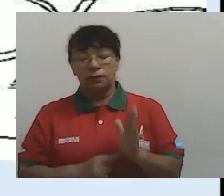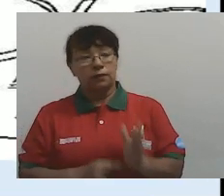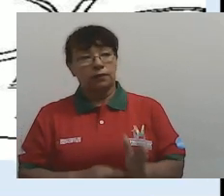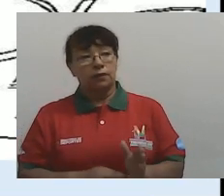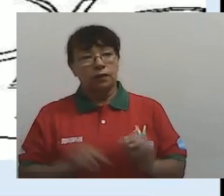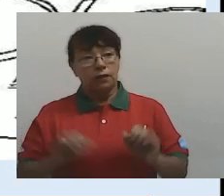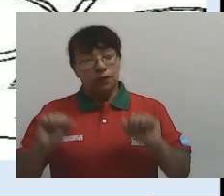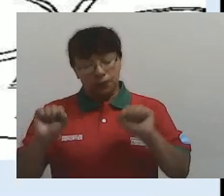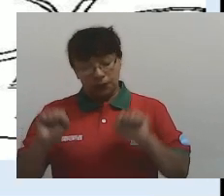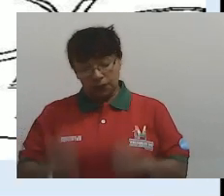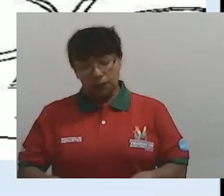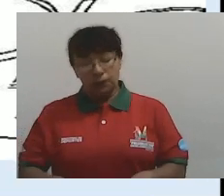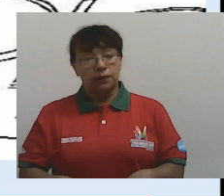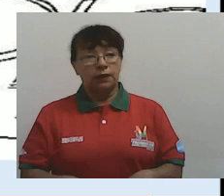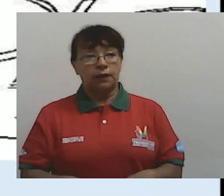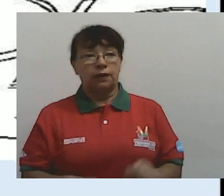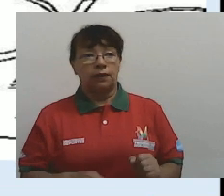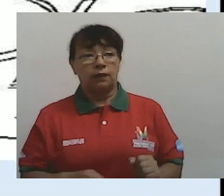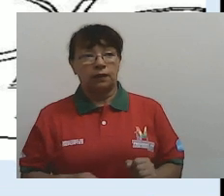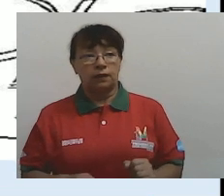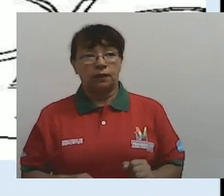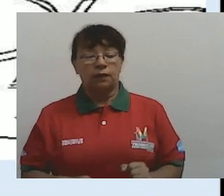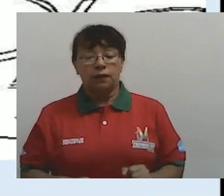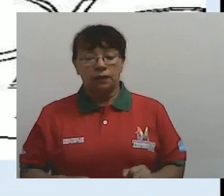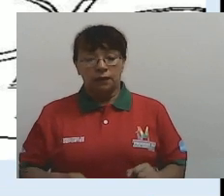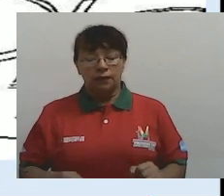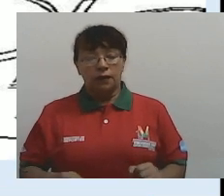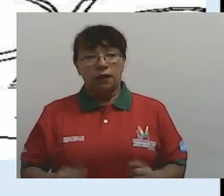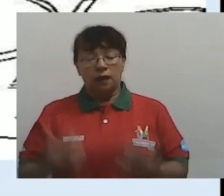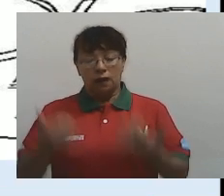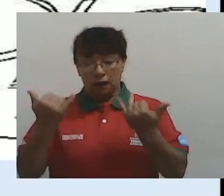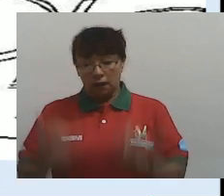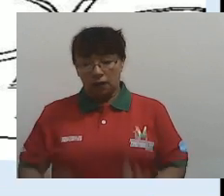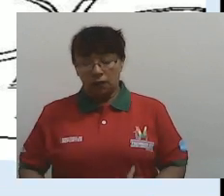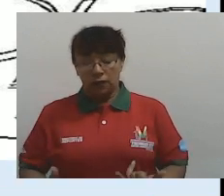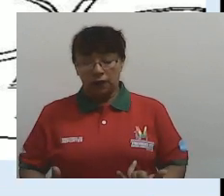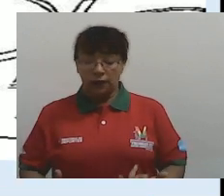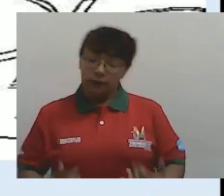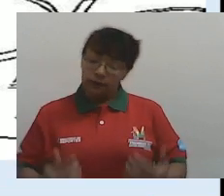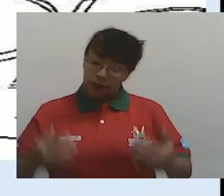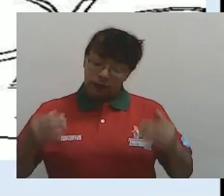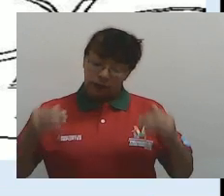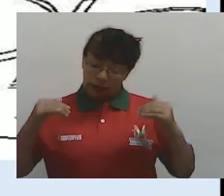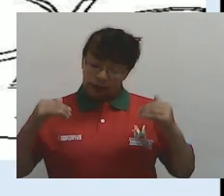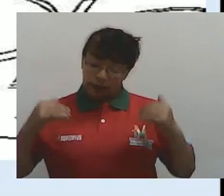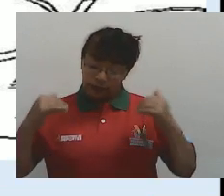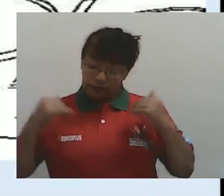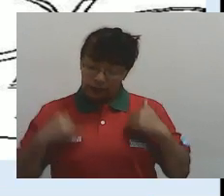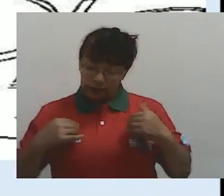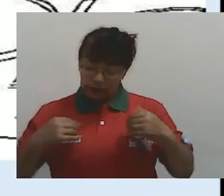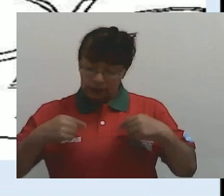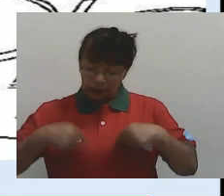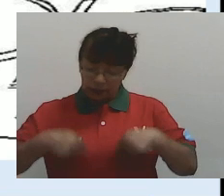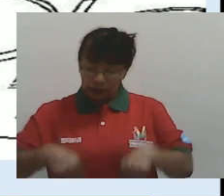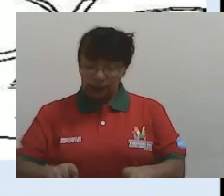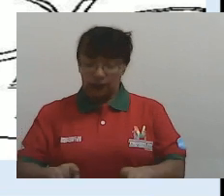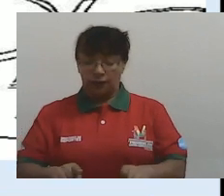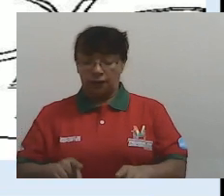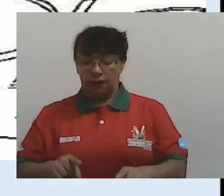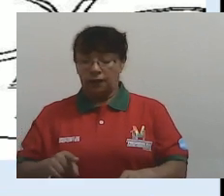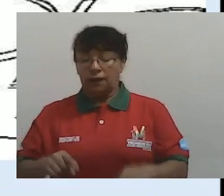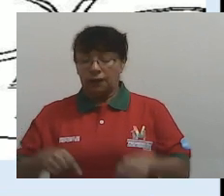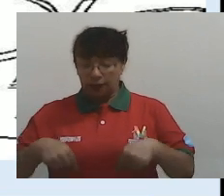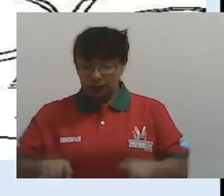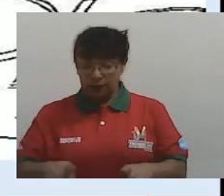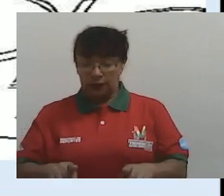su mano o el glúteo. Ahora ya no. Tiene que pasar todo su cuerpo. Si dejara su mano detrás